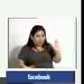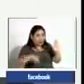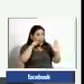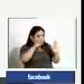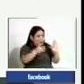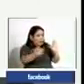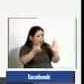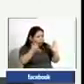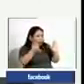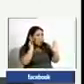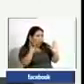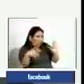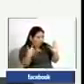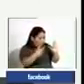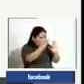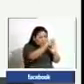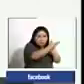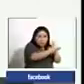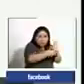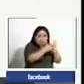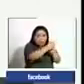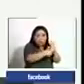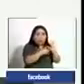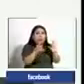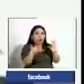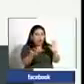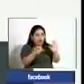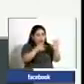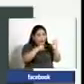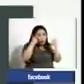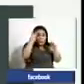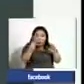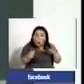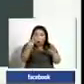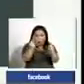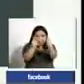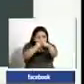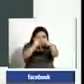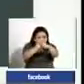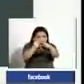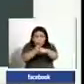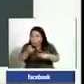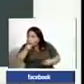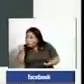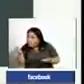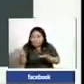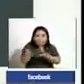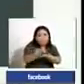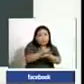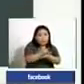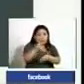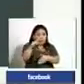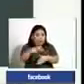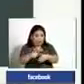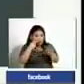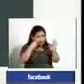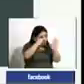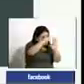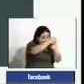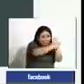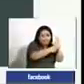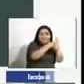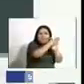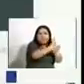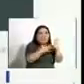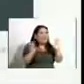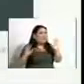donde se detalla ya los casos, sí, de acuerdo al cuadro que se va llenando todos los días con la nueva información. De hecho, al hacer clic en esa parte